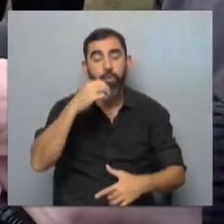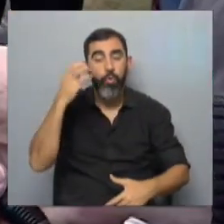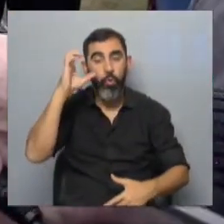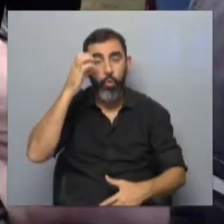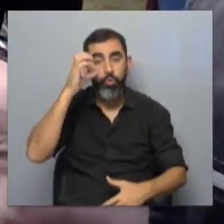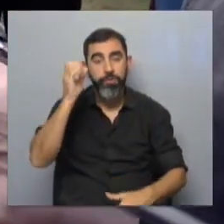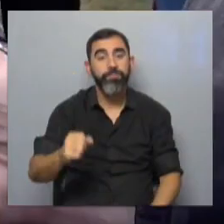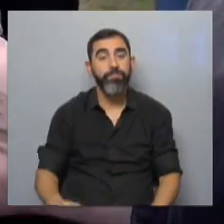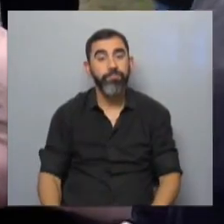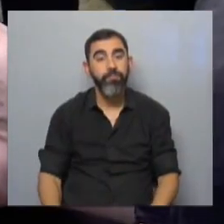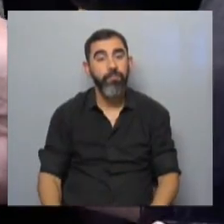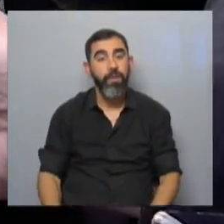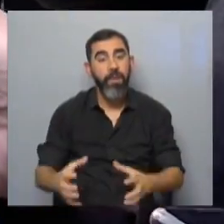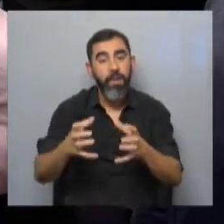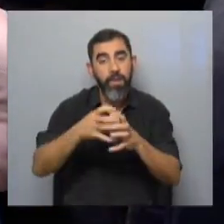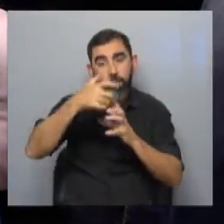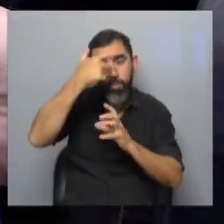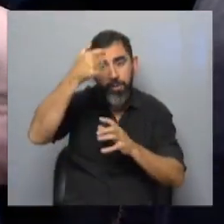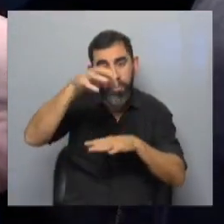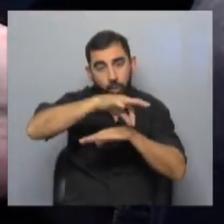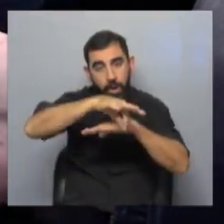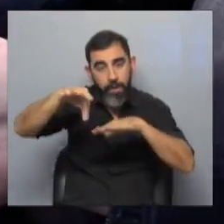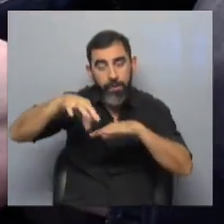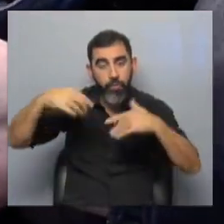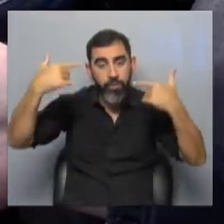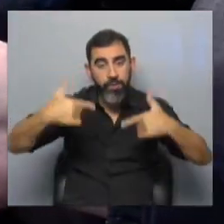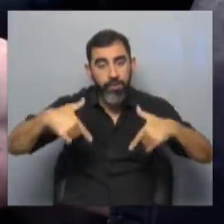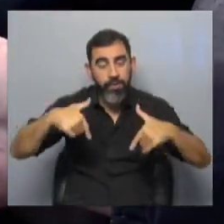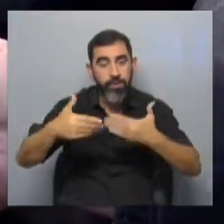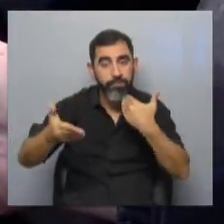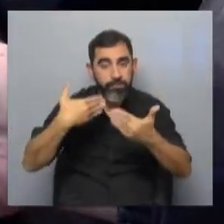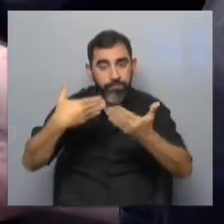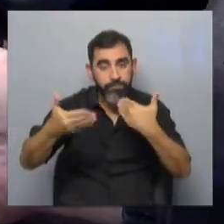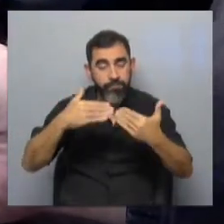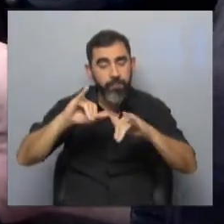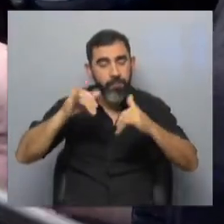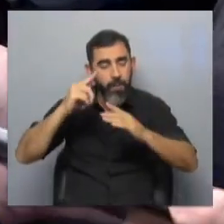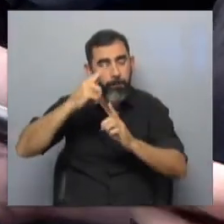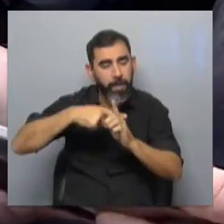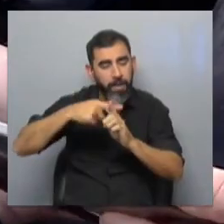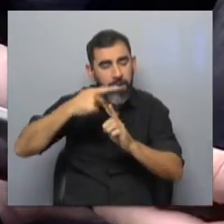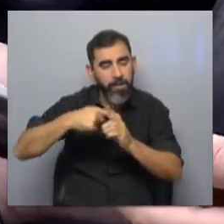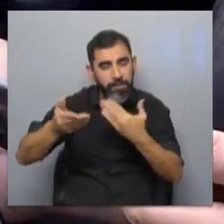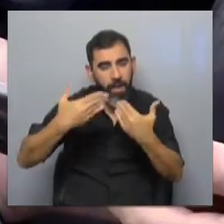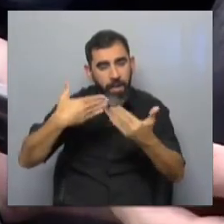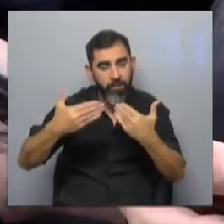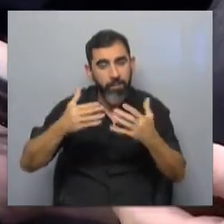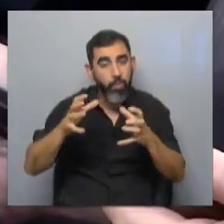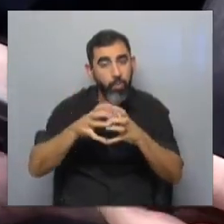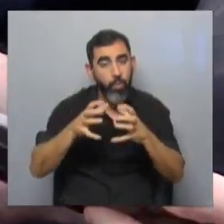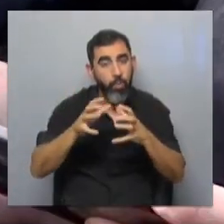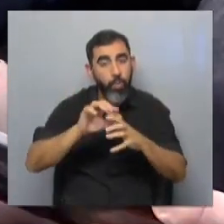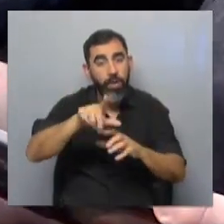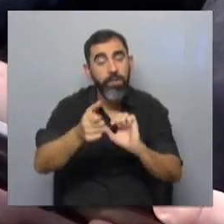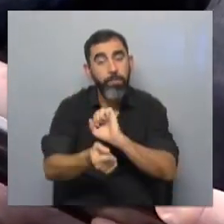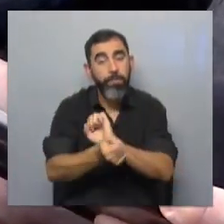equipo técnico de arquitectos de la intendencia que viene conversando hace ya varios meses con el colectivo de